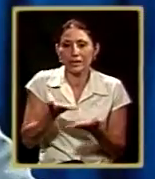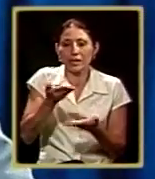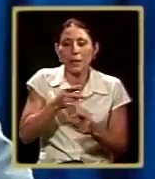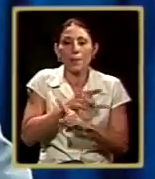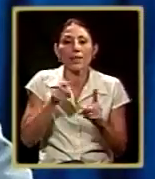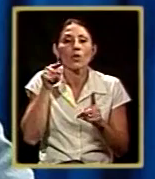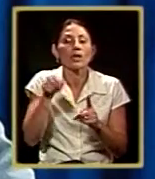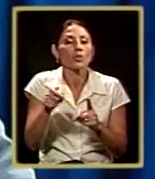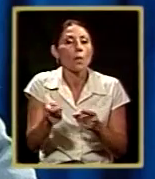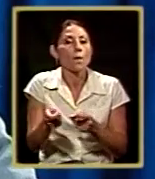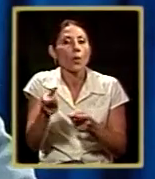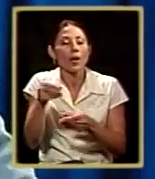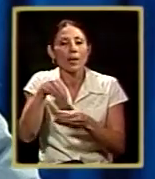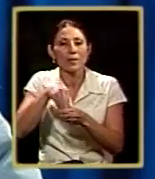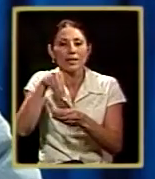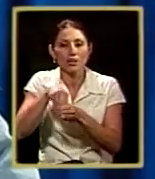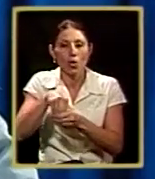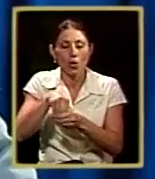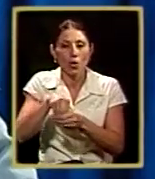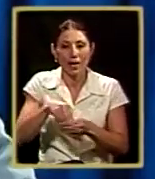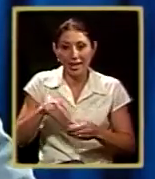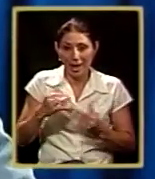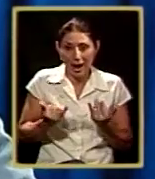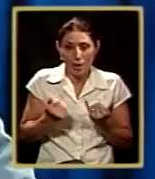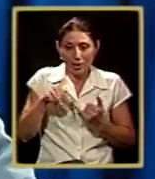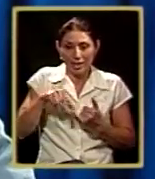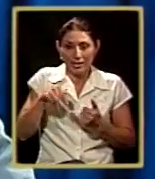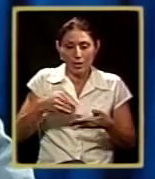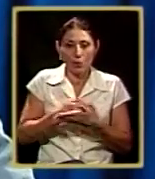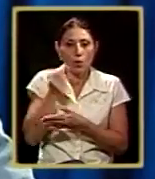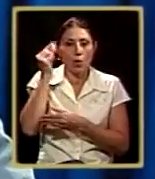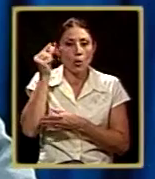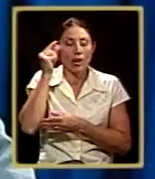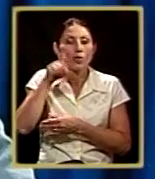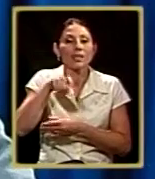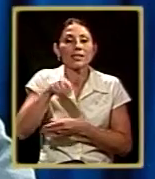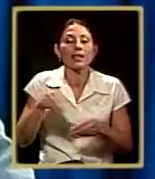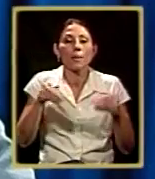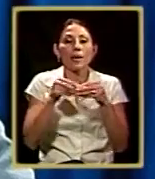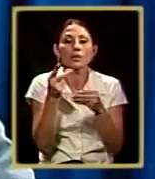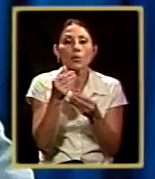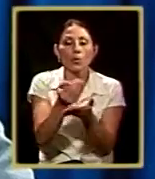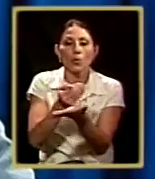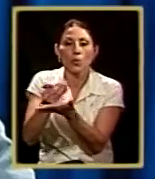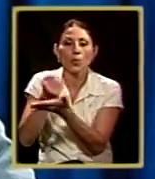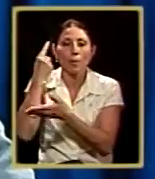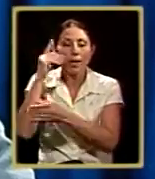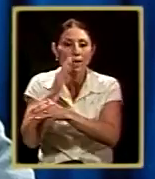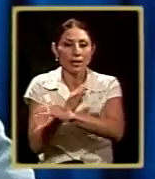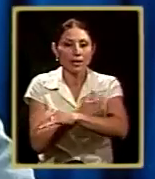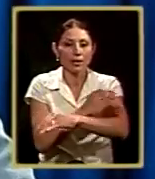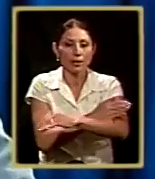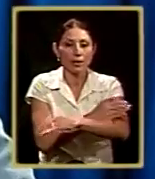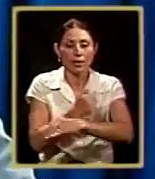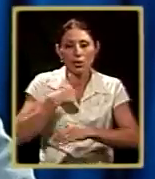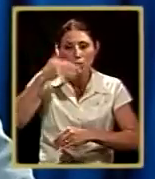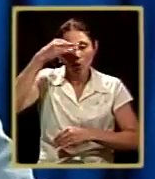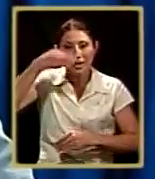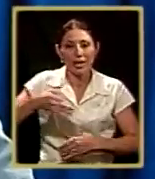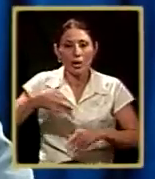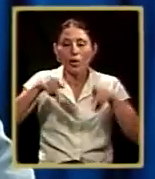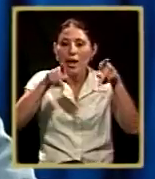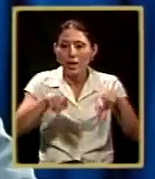en muy poca inversión. Este gobierno necesita más ingresos para poder salir adelante. Yo creo que la gente